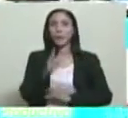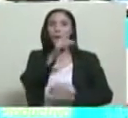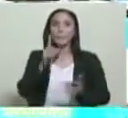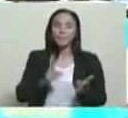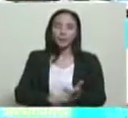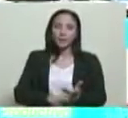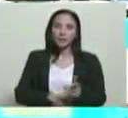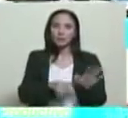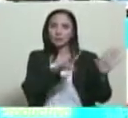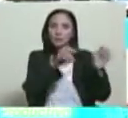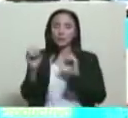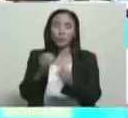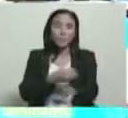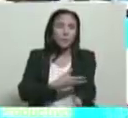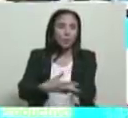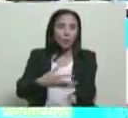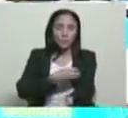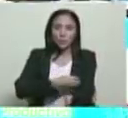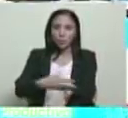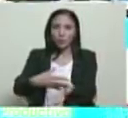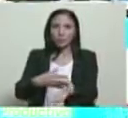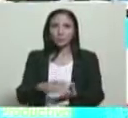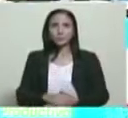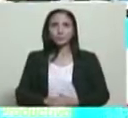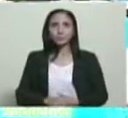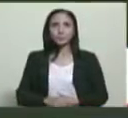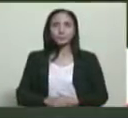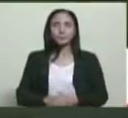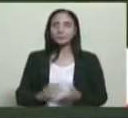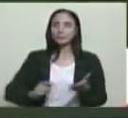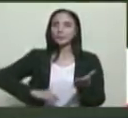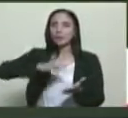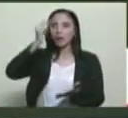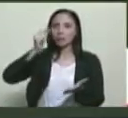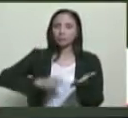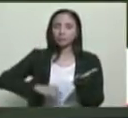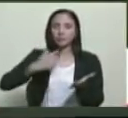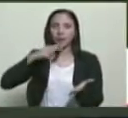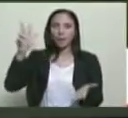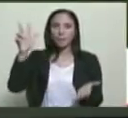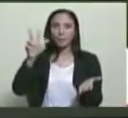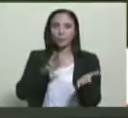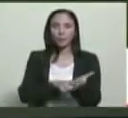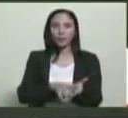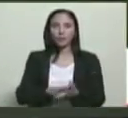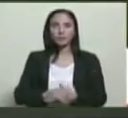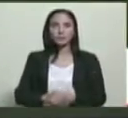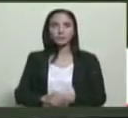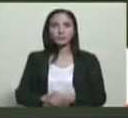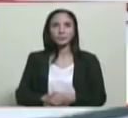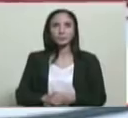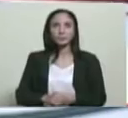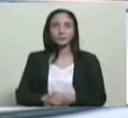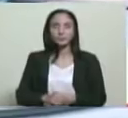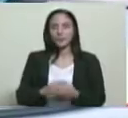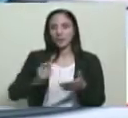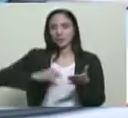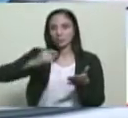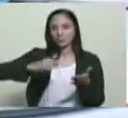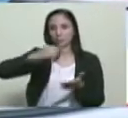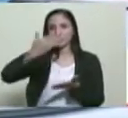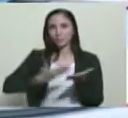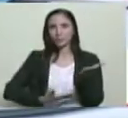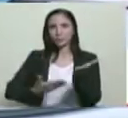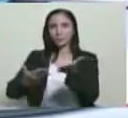1.700 millones de bolívares aprobados con felicidad para la